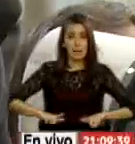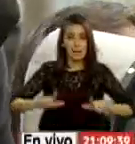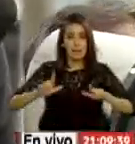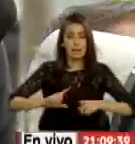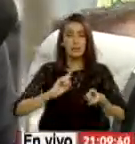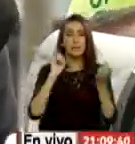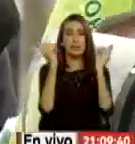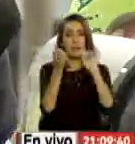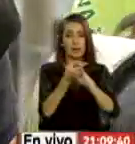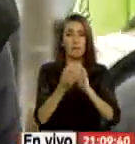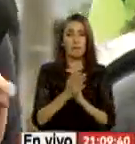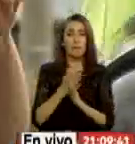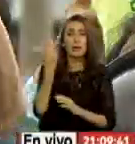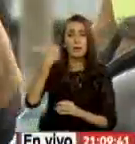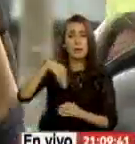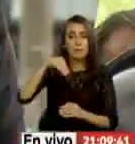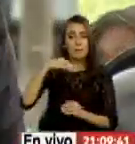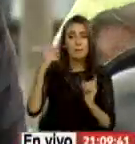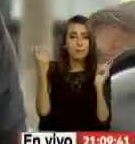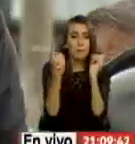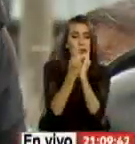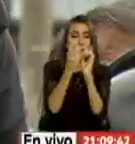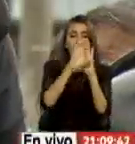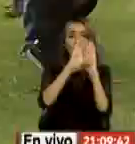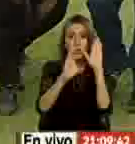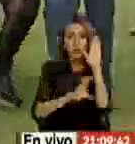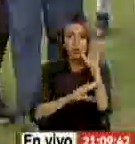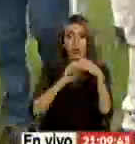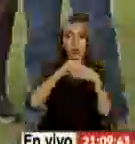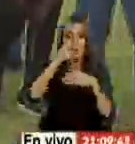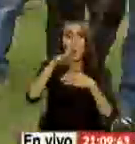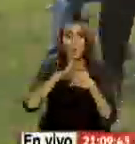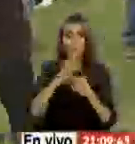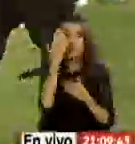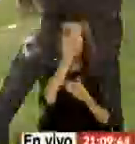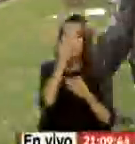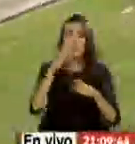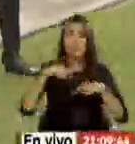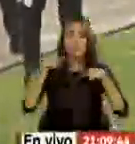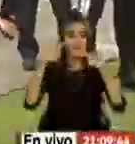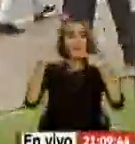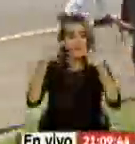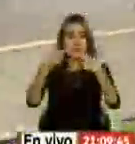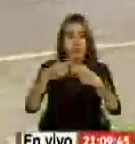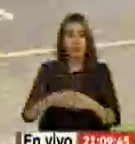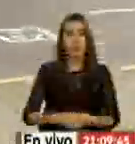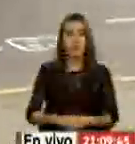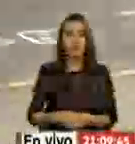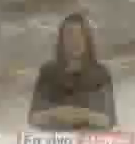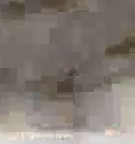Así, este miércoles todo el interés se centró en la Corte Constitucional. Alec Llanos, Telediario.